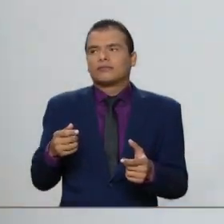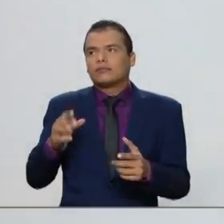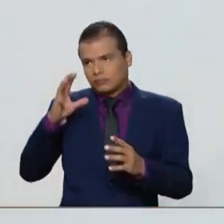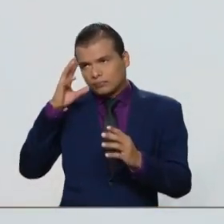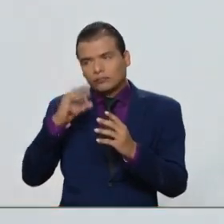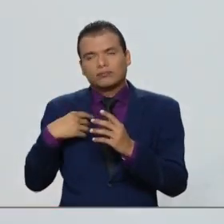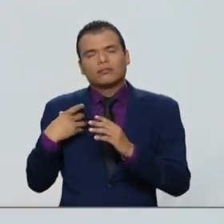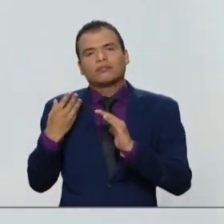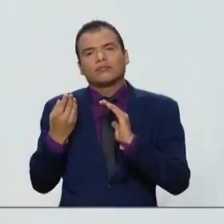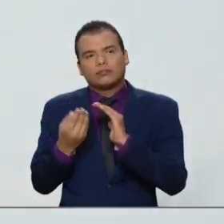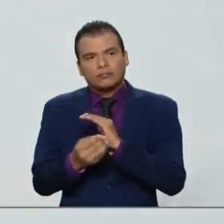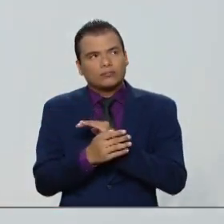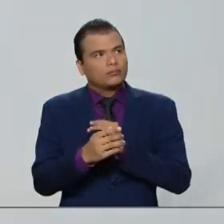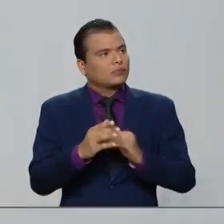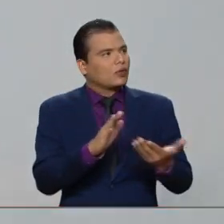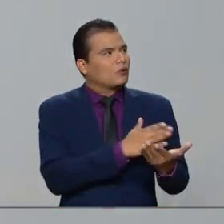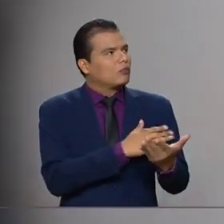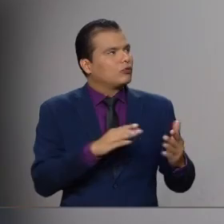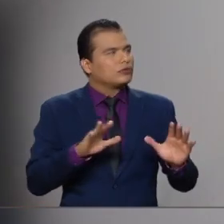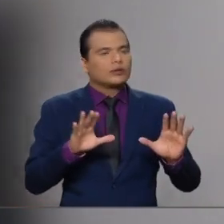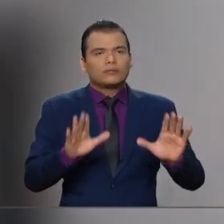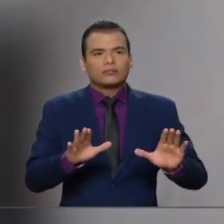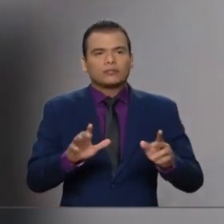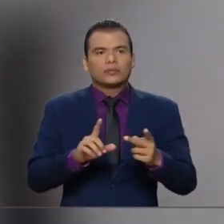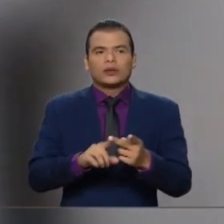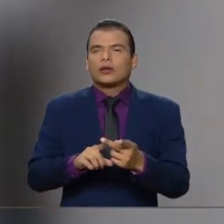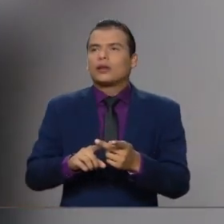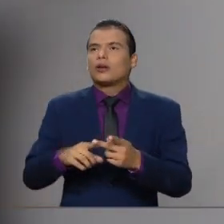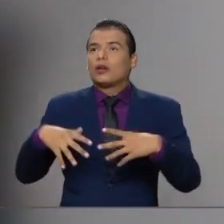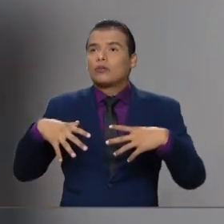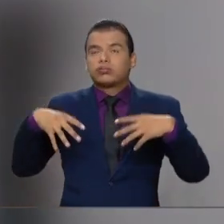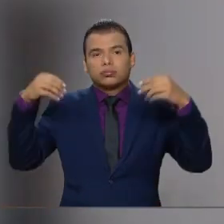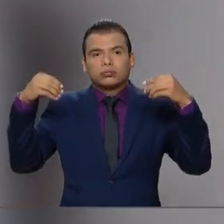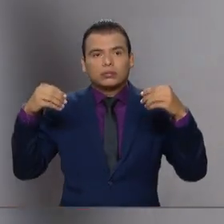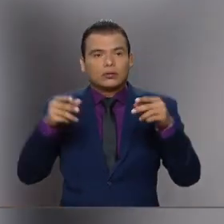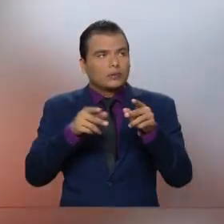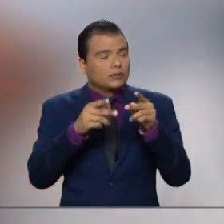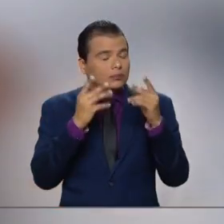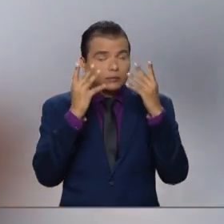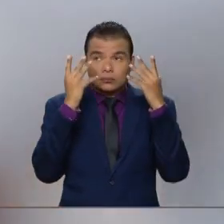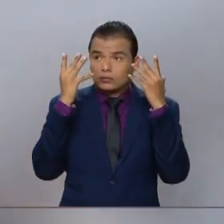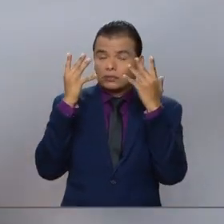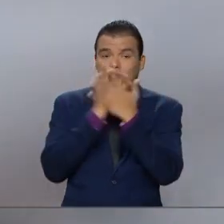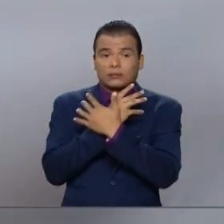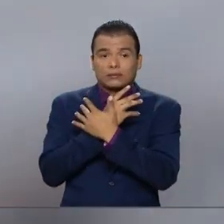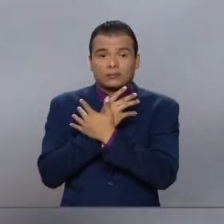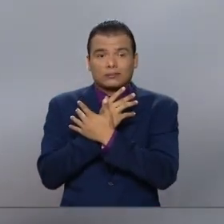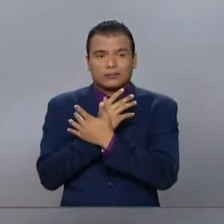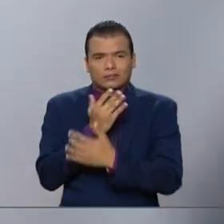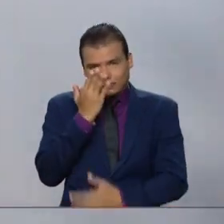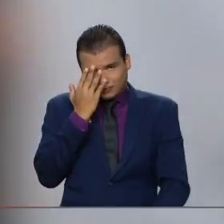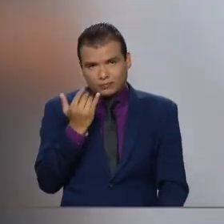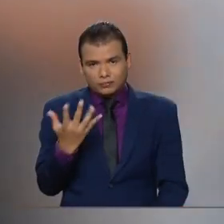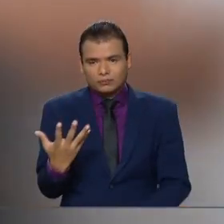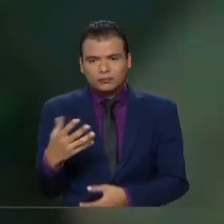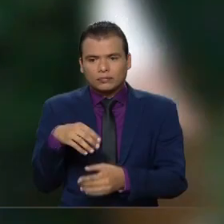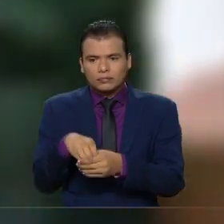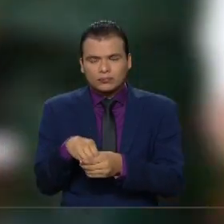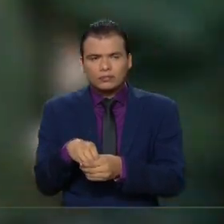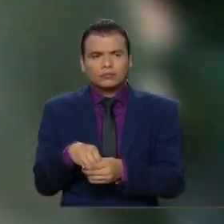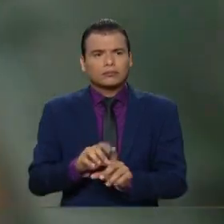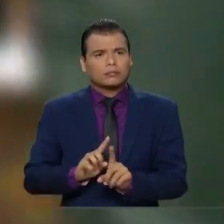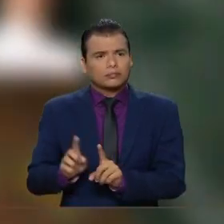La música se detuvo, las luces se prendieron y los rostros de estos jóvenes cambiaron por completo al verse acorralados. En ese lugar fueron encontrados todo tipo